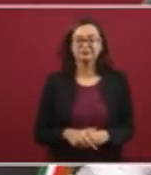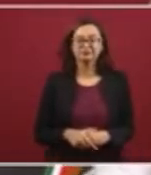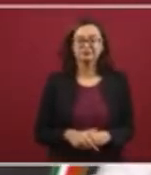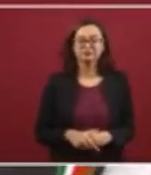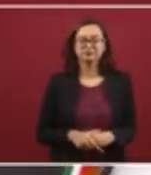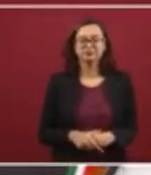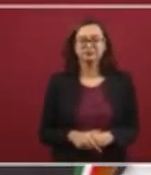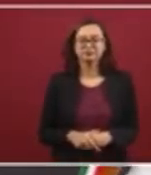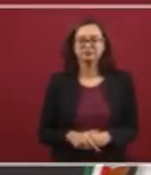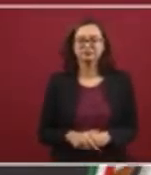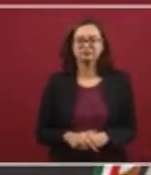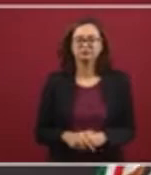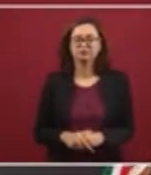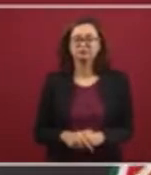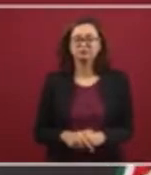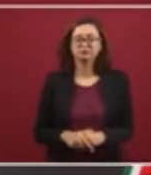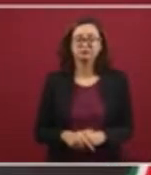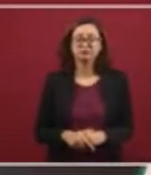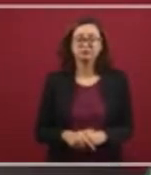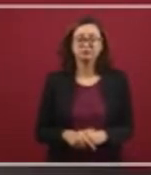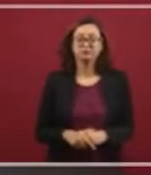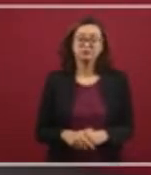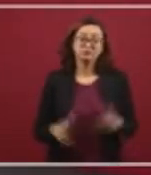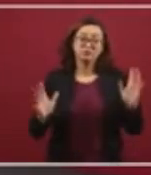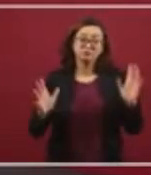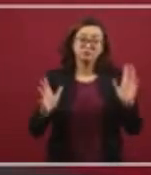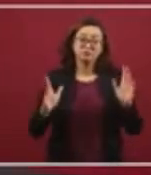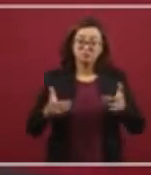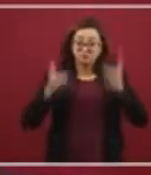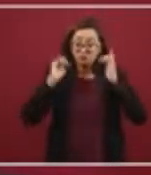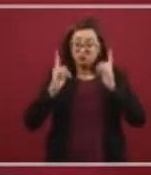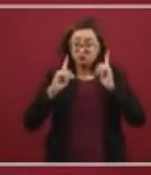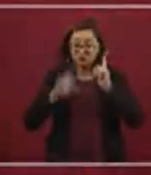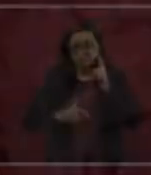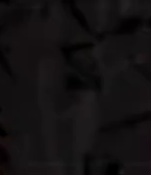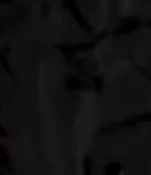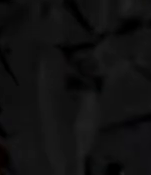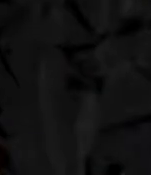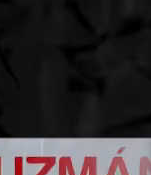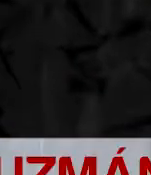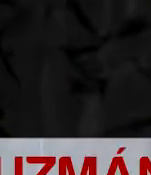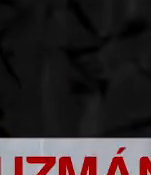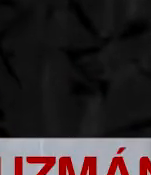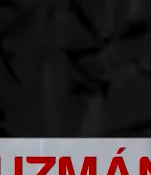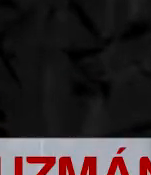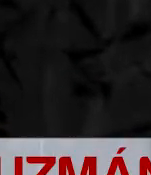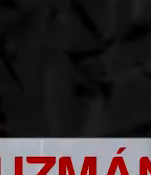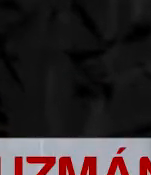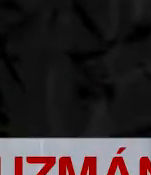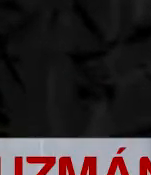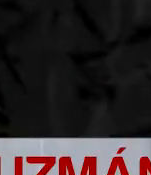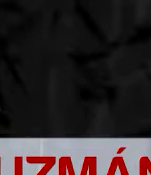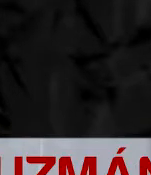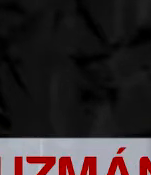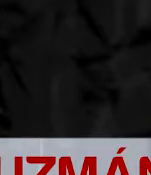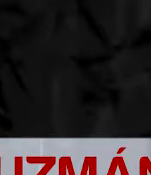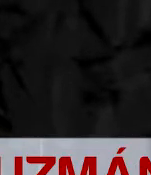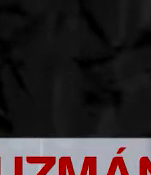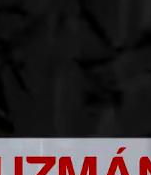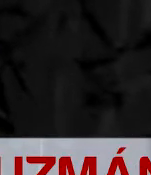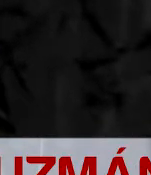espero que esto ya nos siga sucediendo que todos los mexicanos tengamos